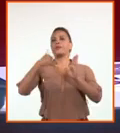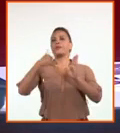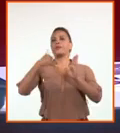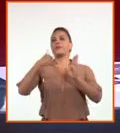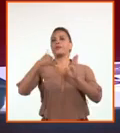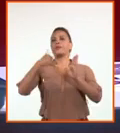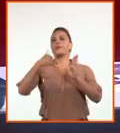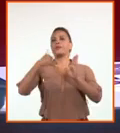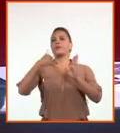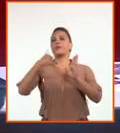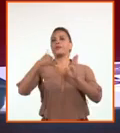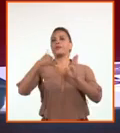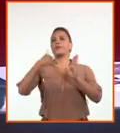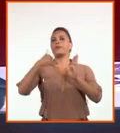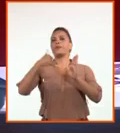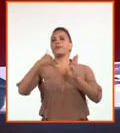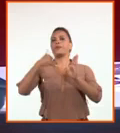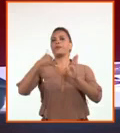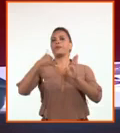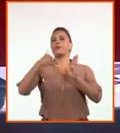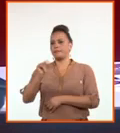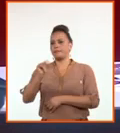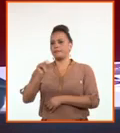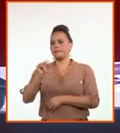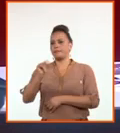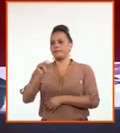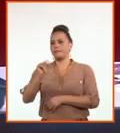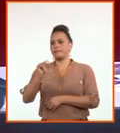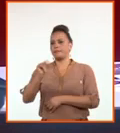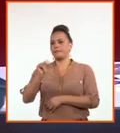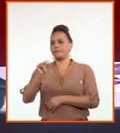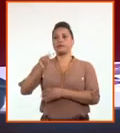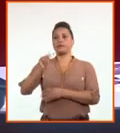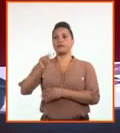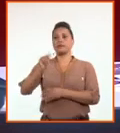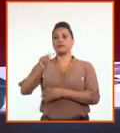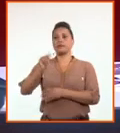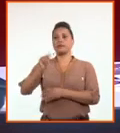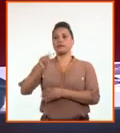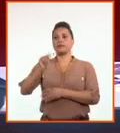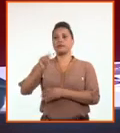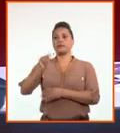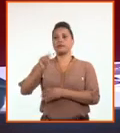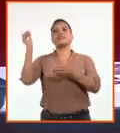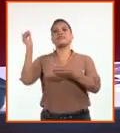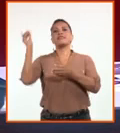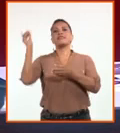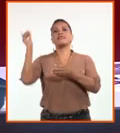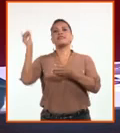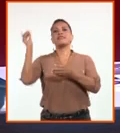esos proyectos individuales de vida de cada uno de nuestros estudiantes con el proyecto integral de la